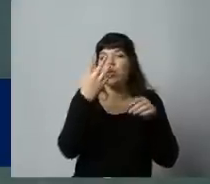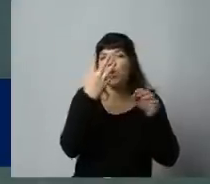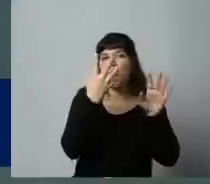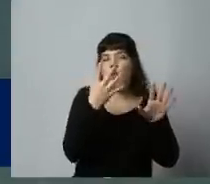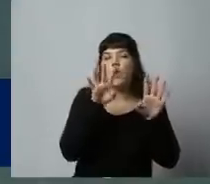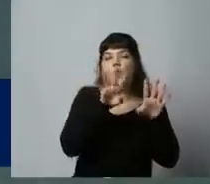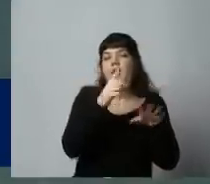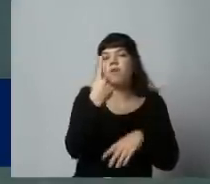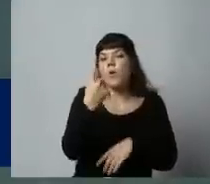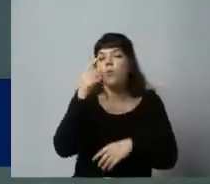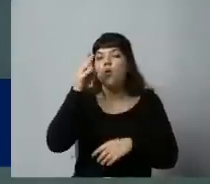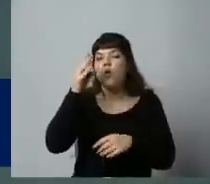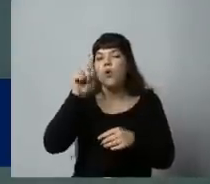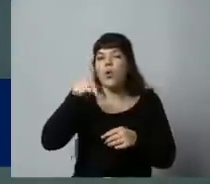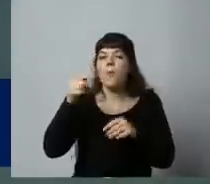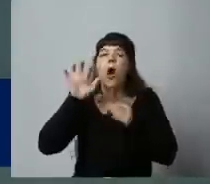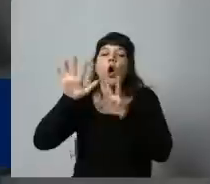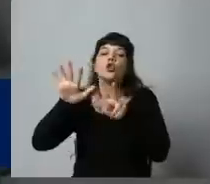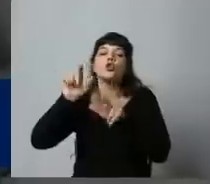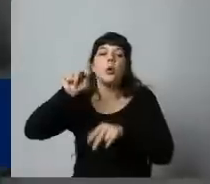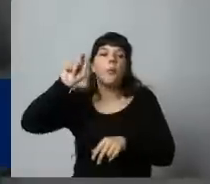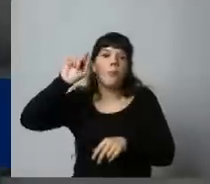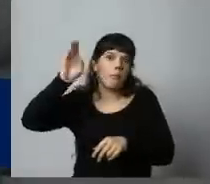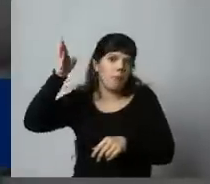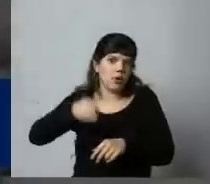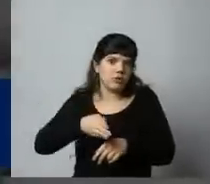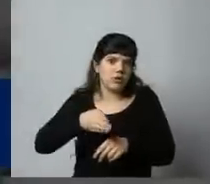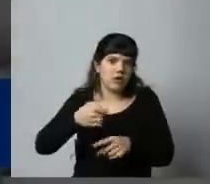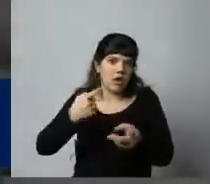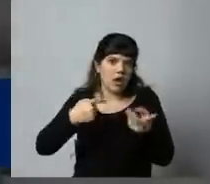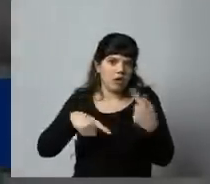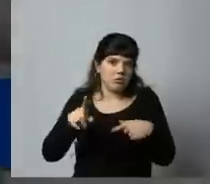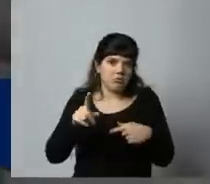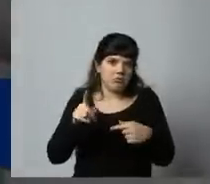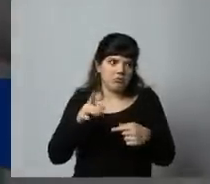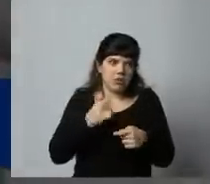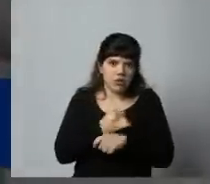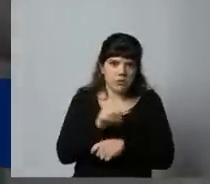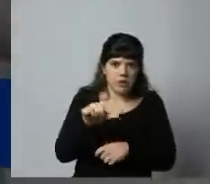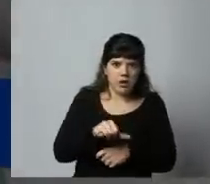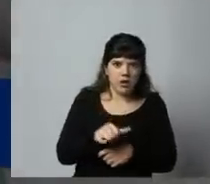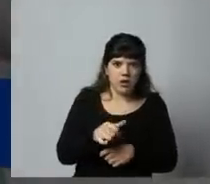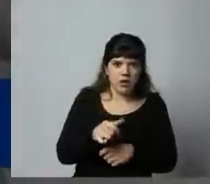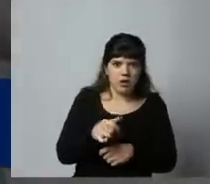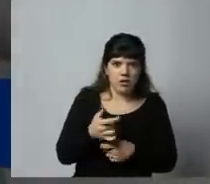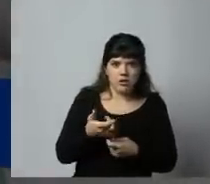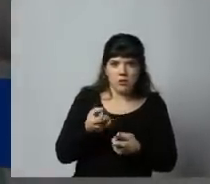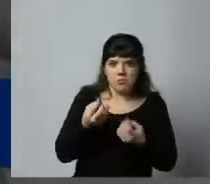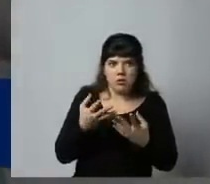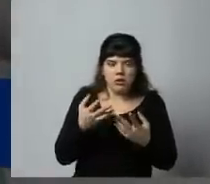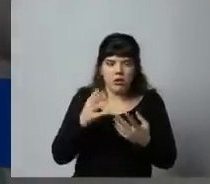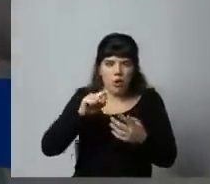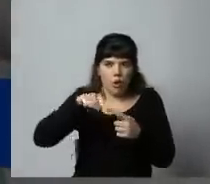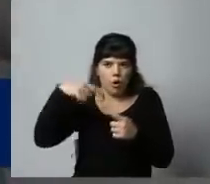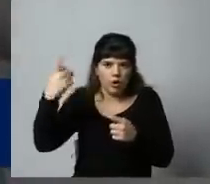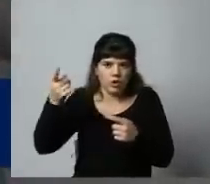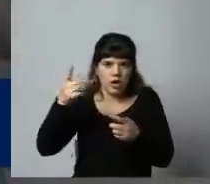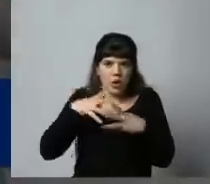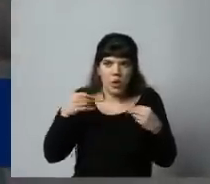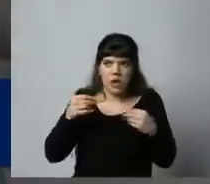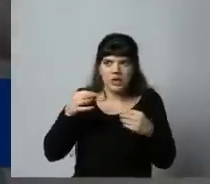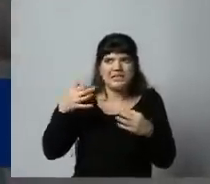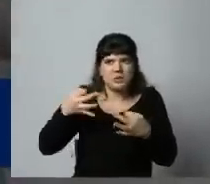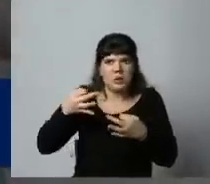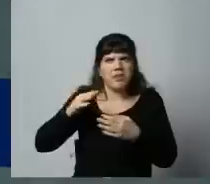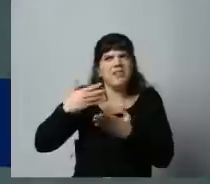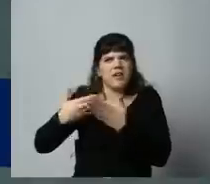91,8 por la verdad que le eligió mal el ministro lo más probable que en otra escuela hubieran faltado